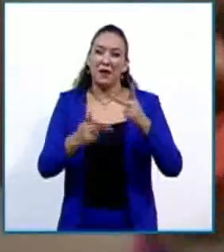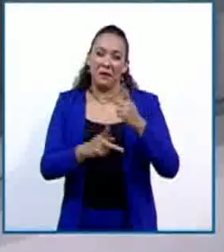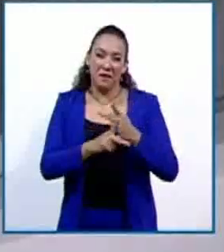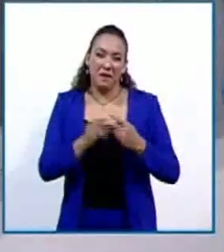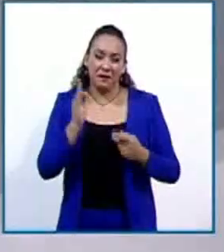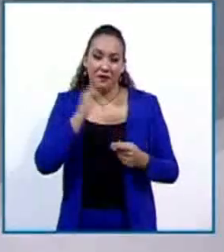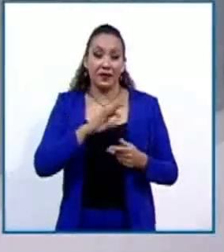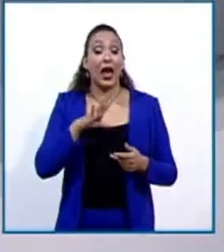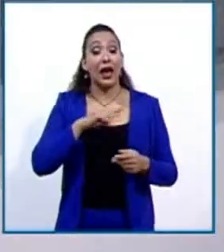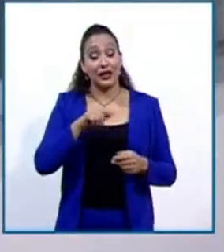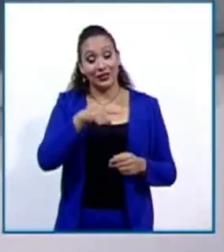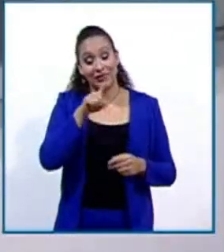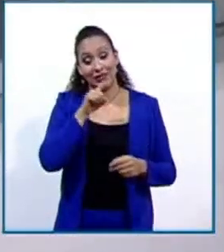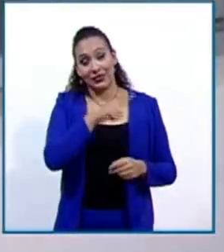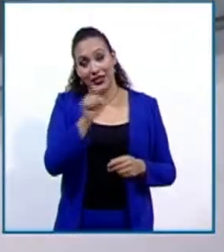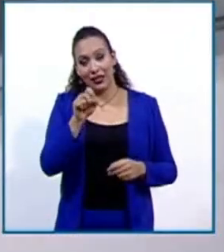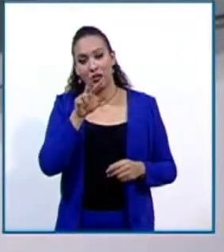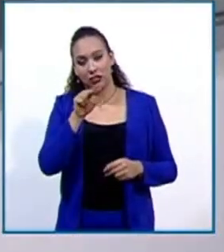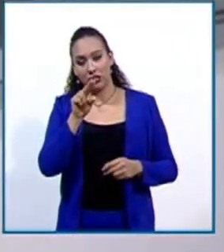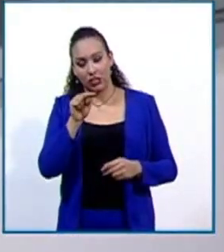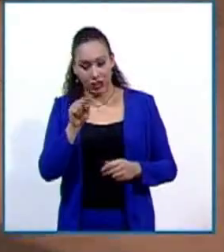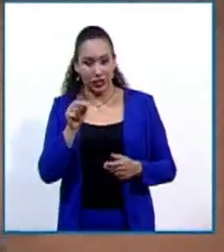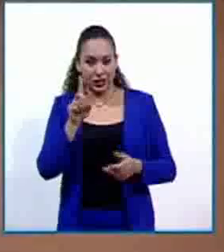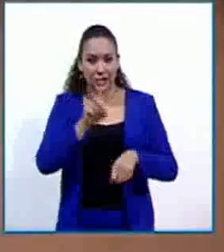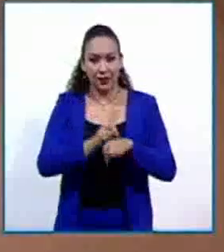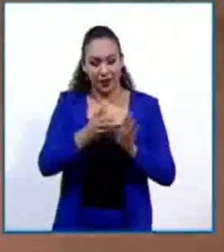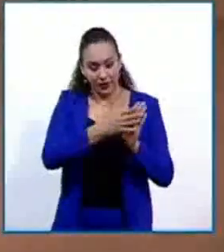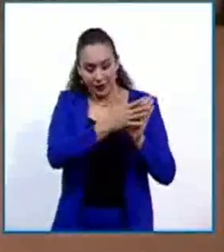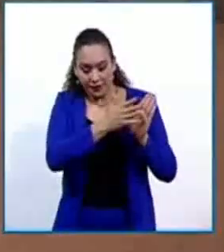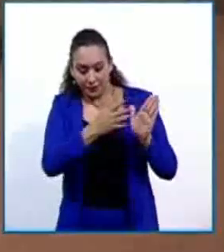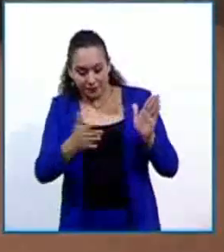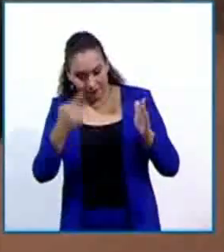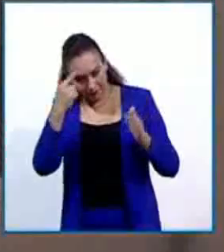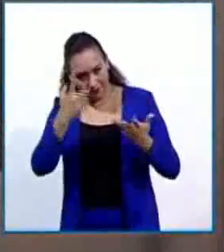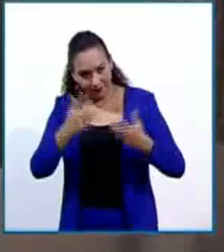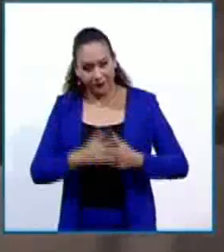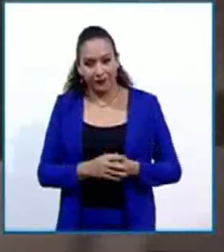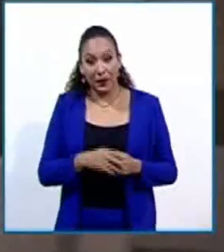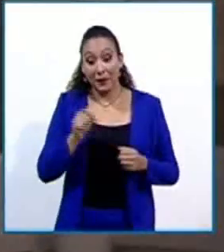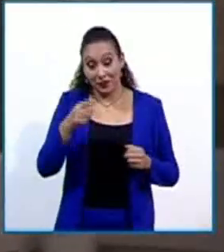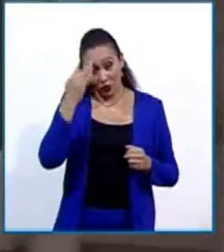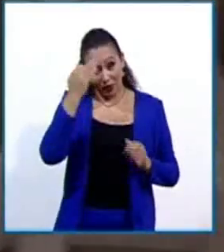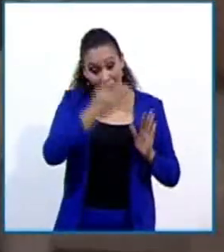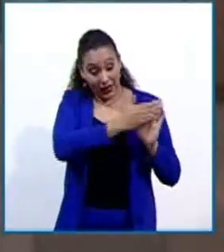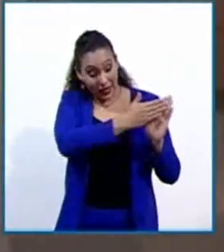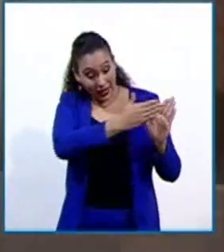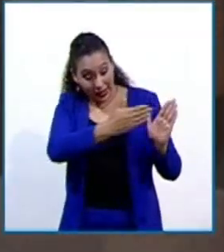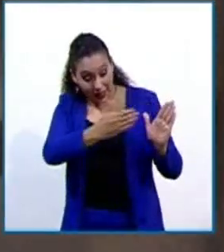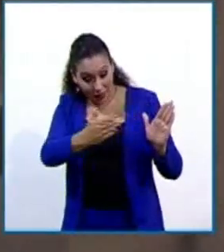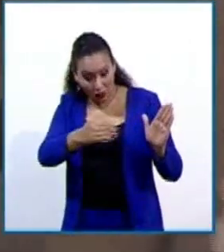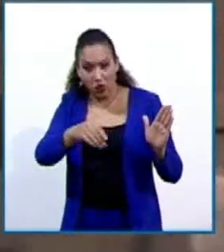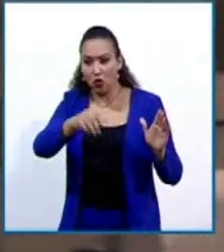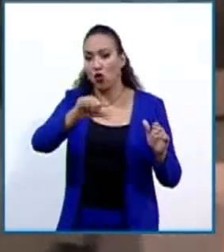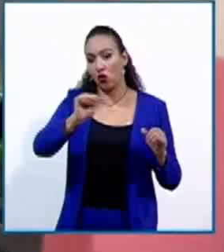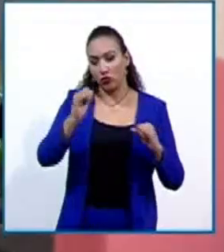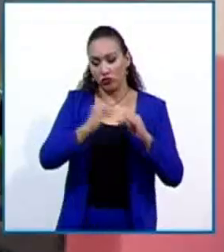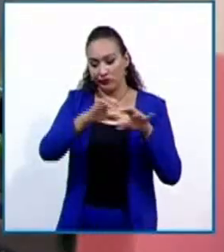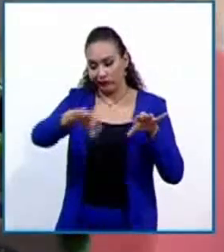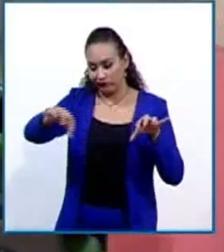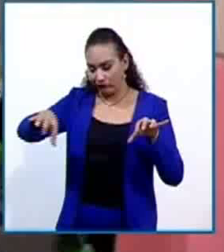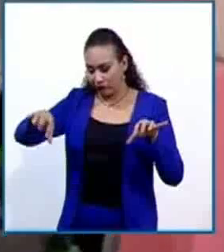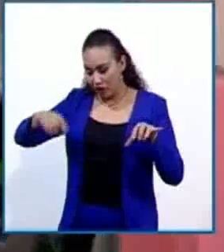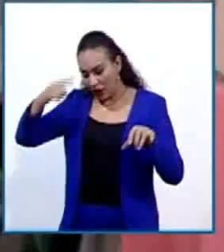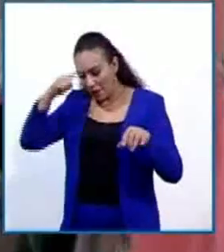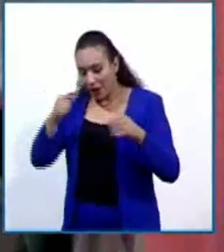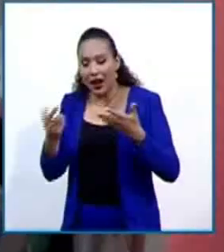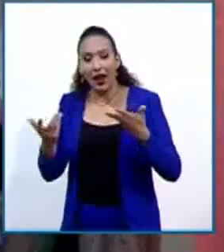180 días para armonizar las leyes relacionadas con estas materias, mismo plazo con el que contarán los congresos locales para armonizar su